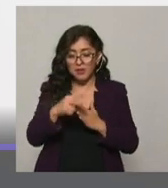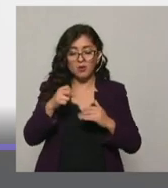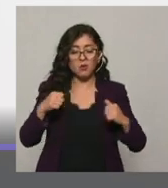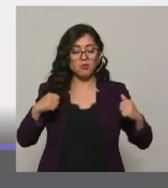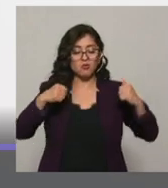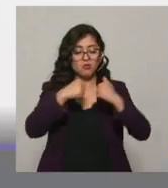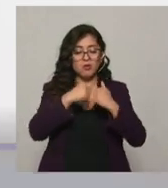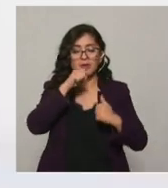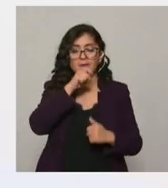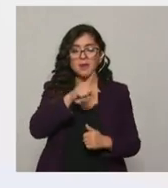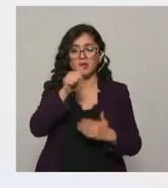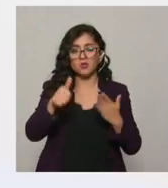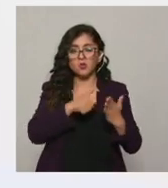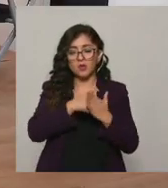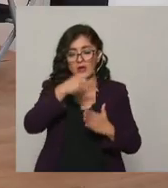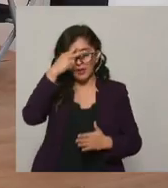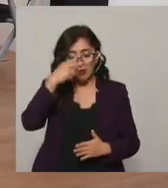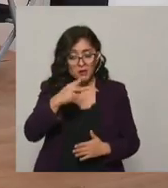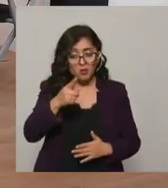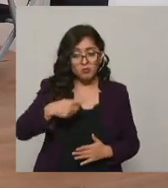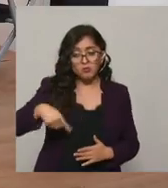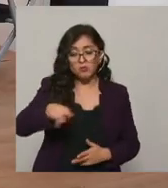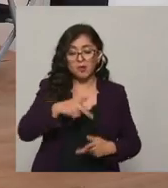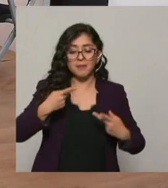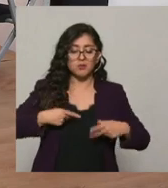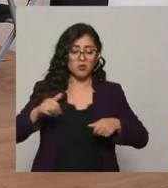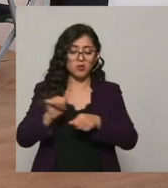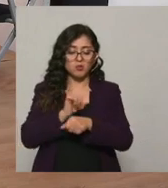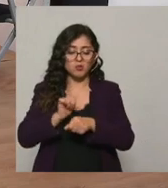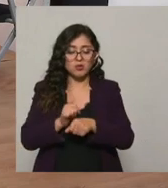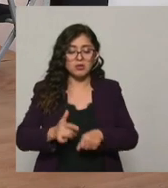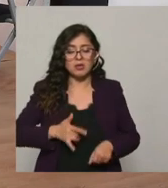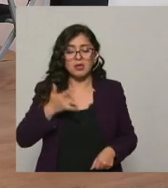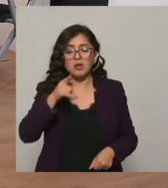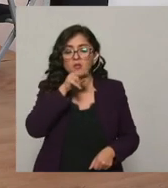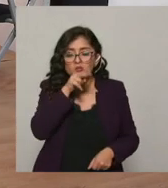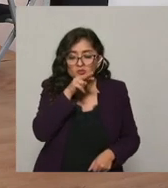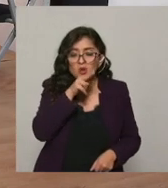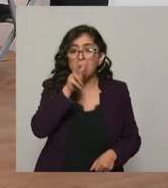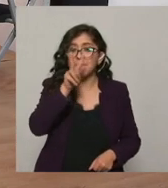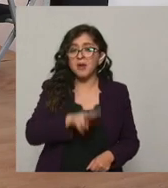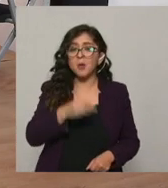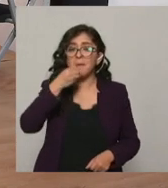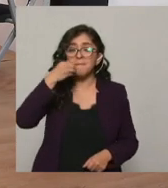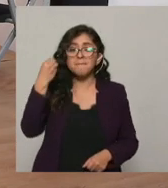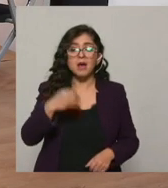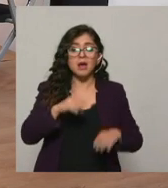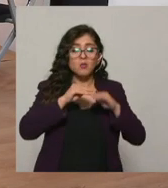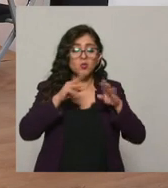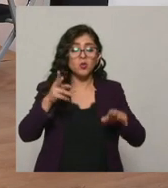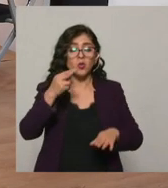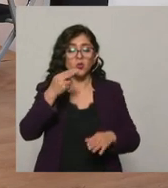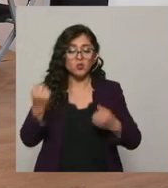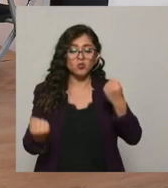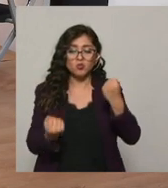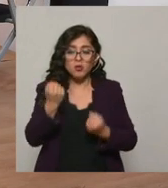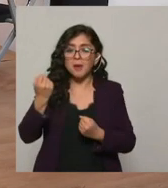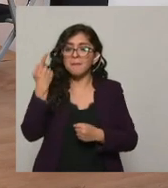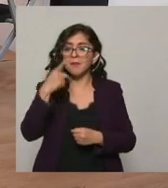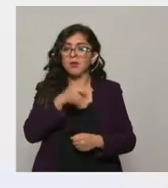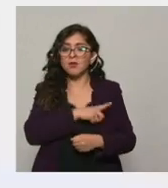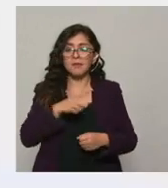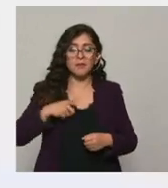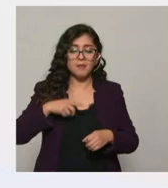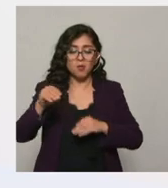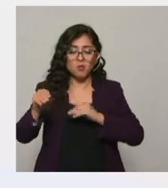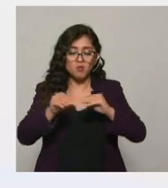México, y que están preocupantes y que de repente dices, pues está bonita la campaña, pero hay que moverse hacia